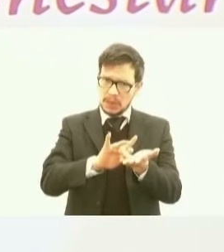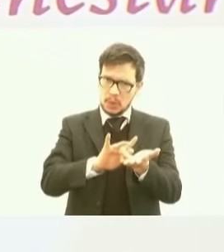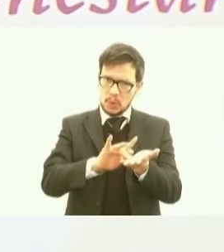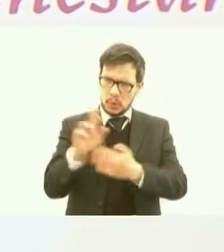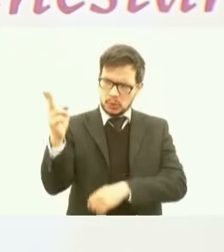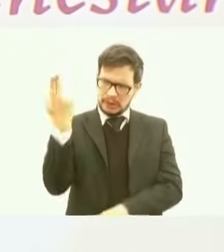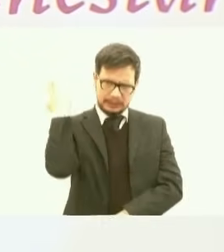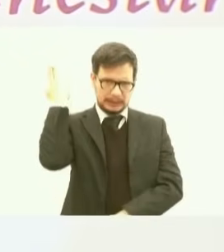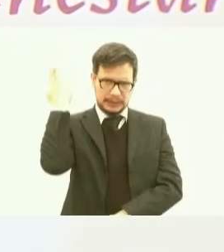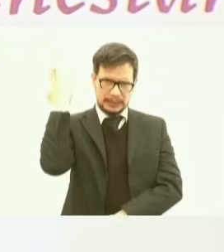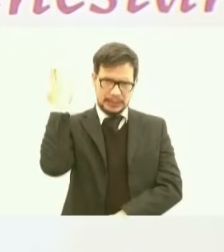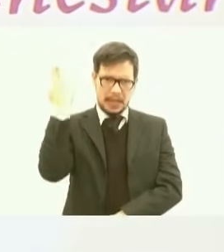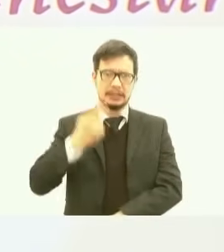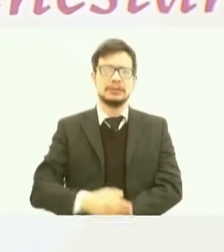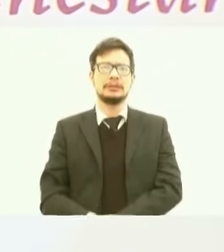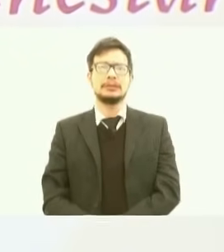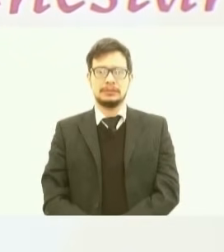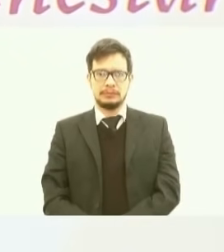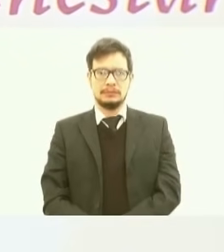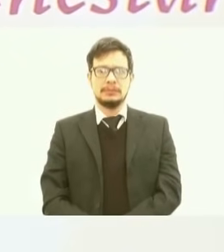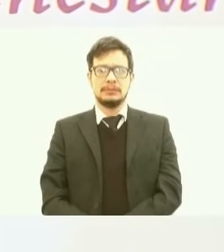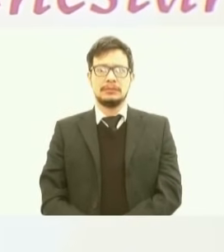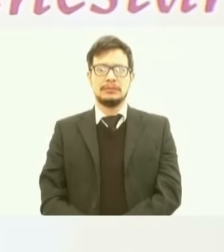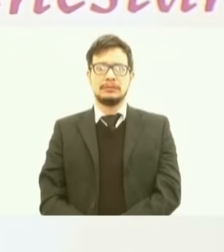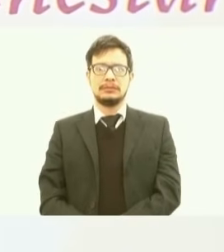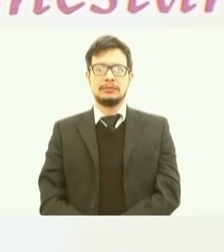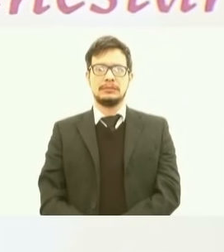universidades públicas.